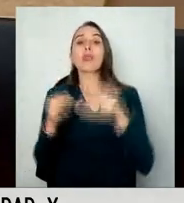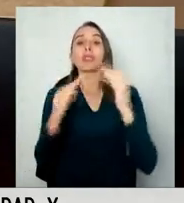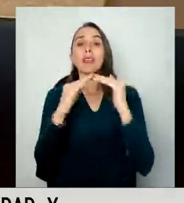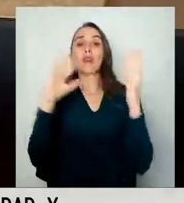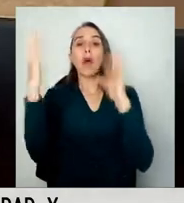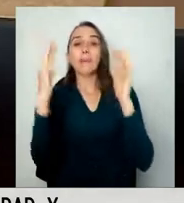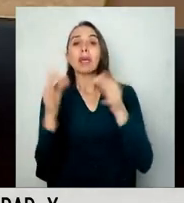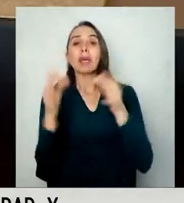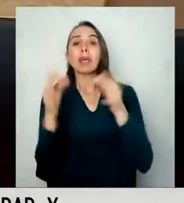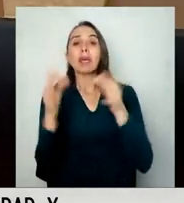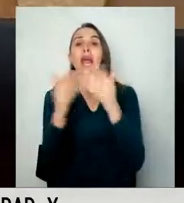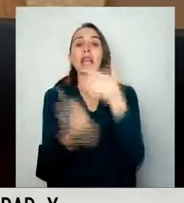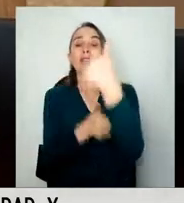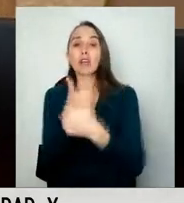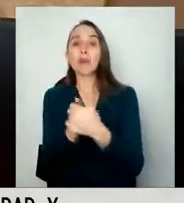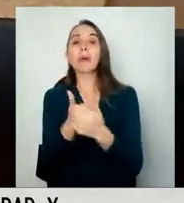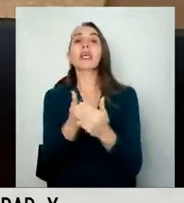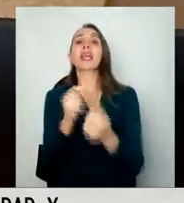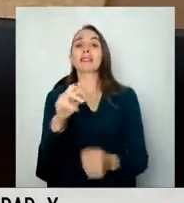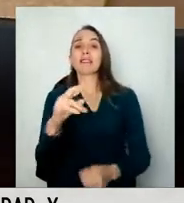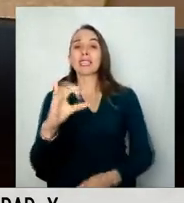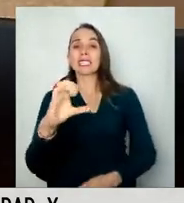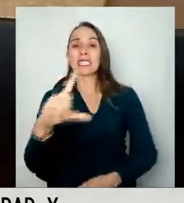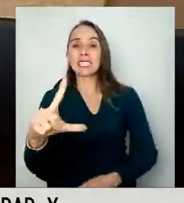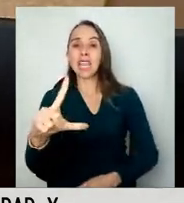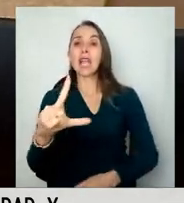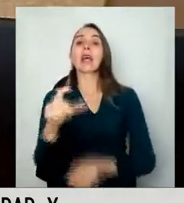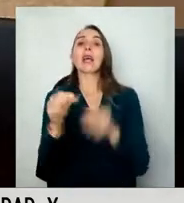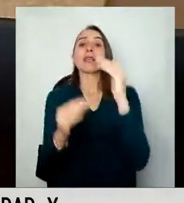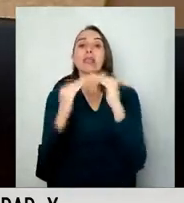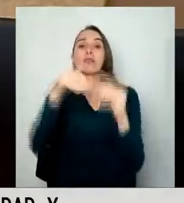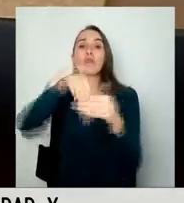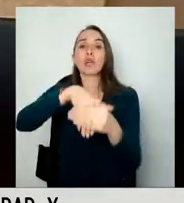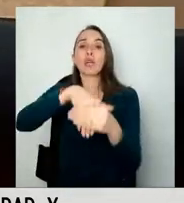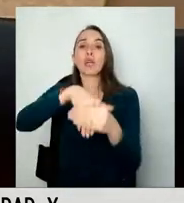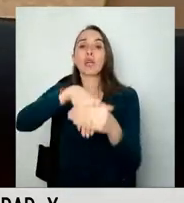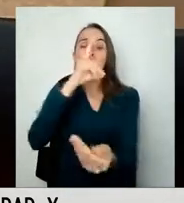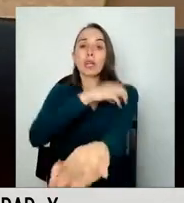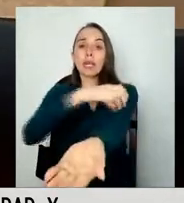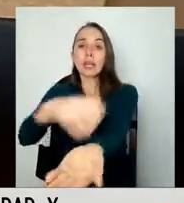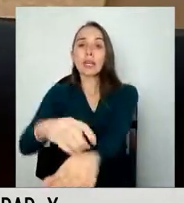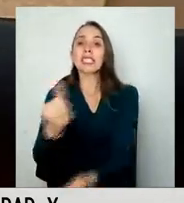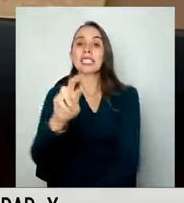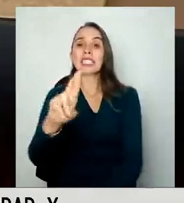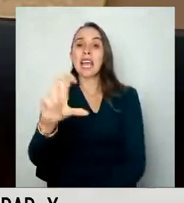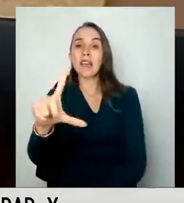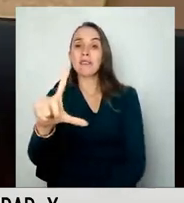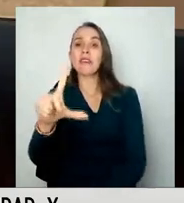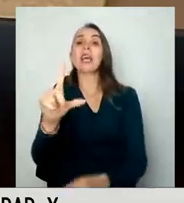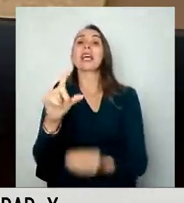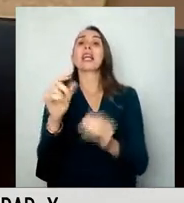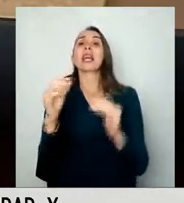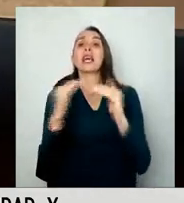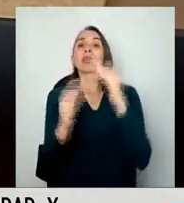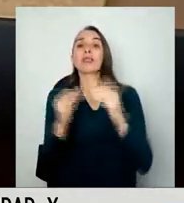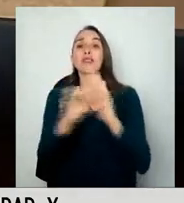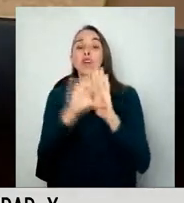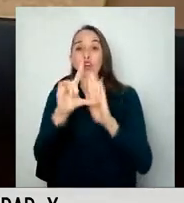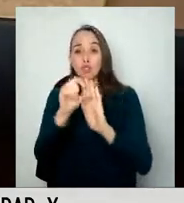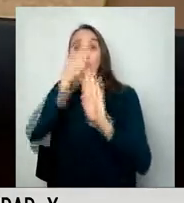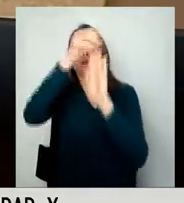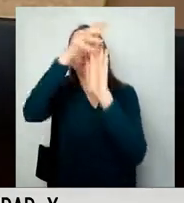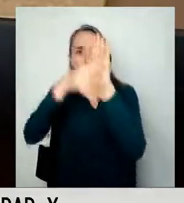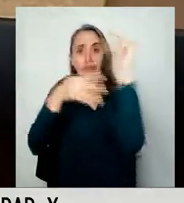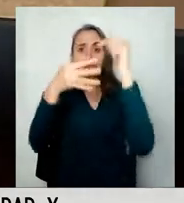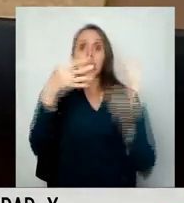competencia el tribunal calificador de elecciones a los tribunales electorales regionales al servicio electoral y al tribunal constitucional lo que también es un avance